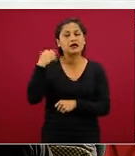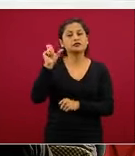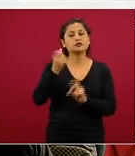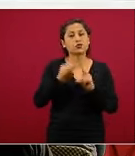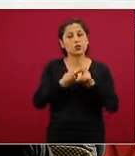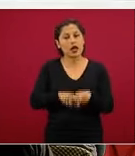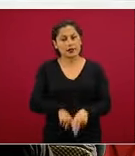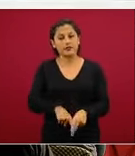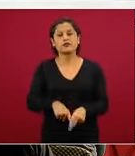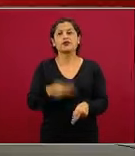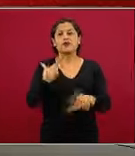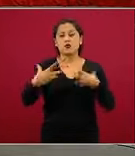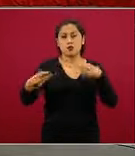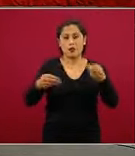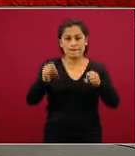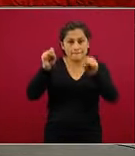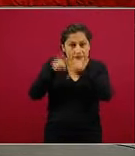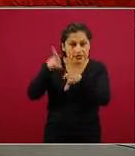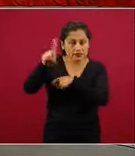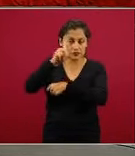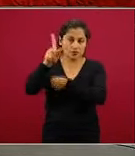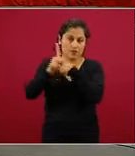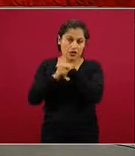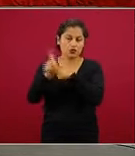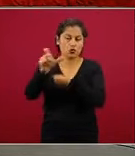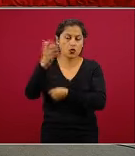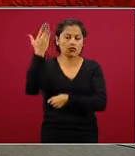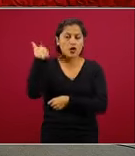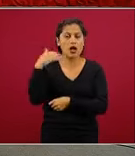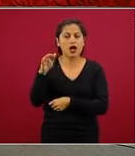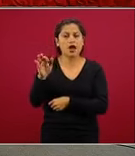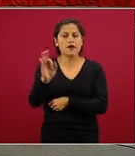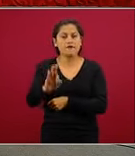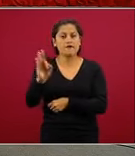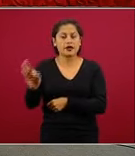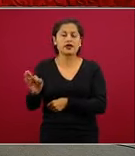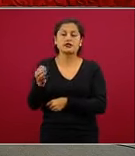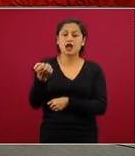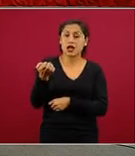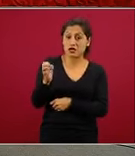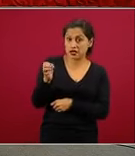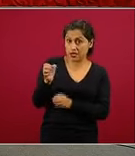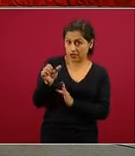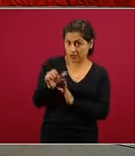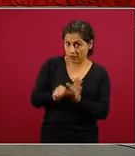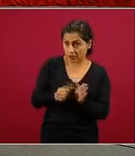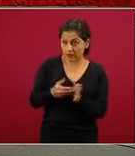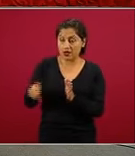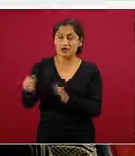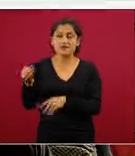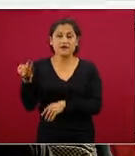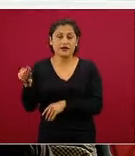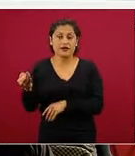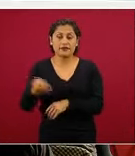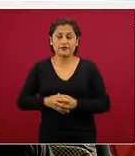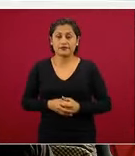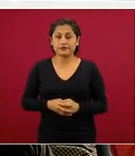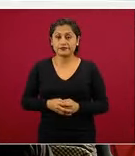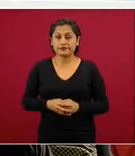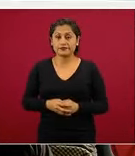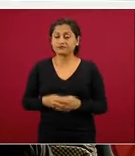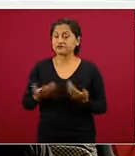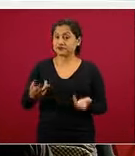en esos mismos países durante el mes de enero, final del mes de enero y el inicio del mes de febrero.